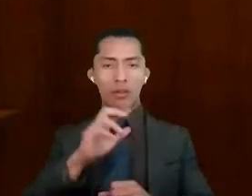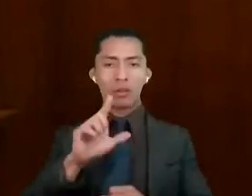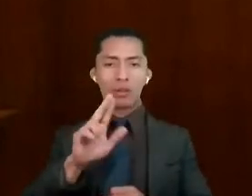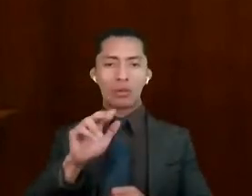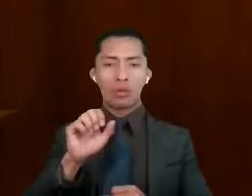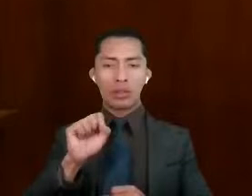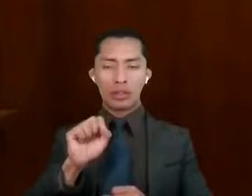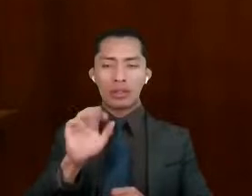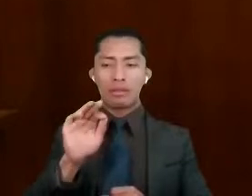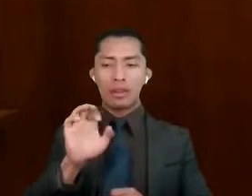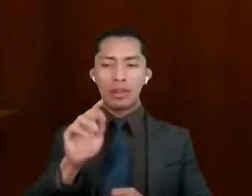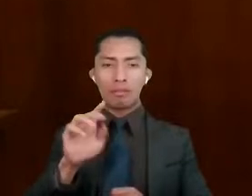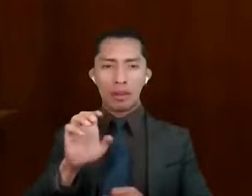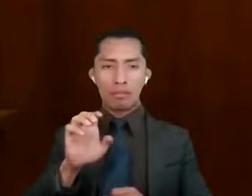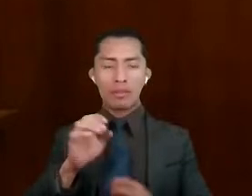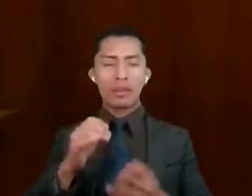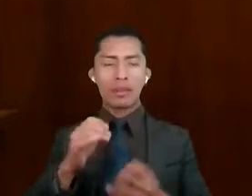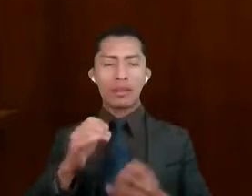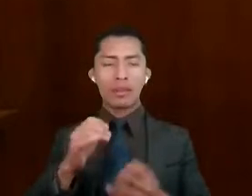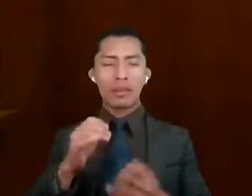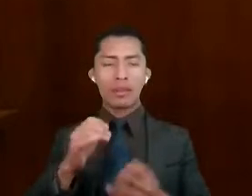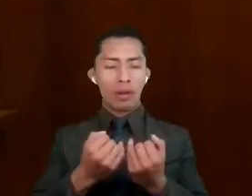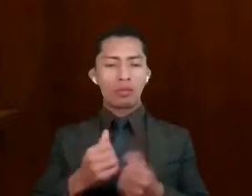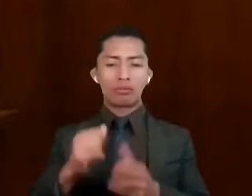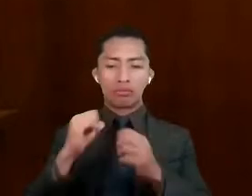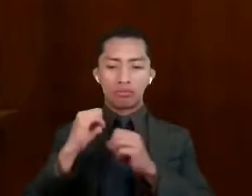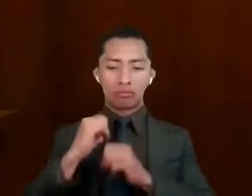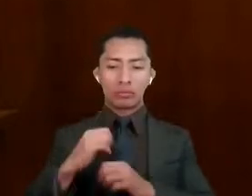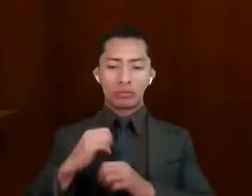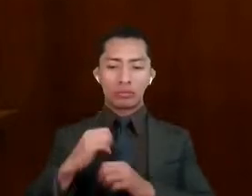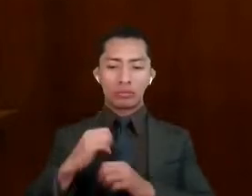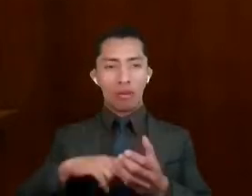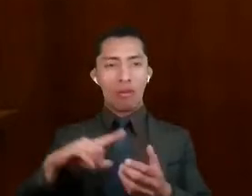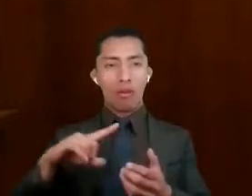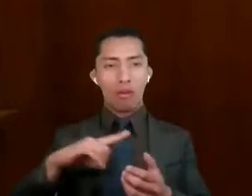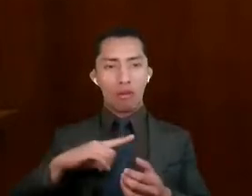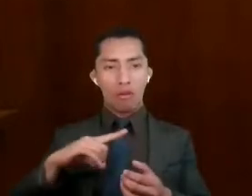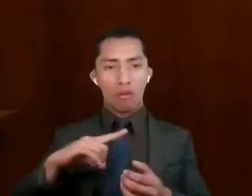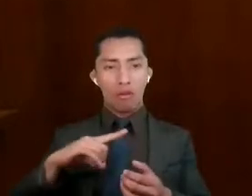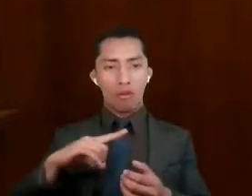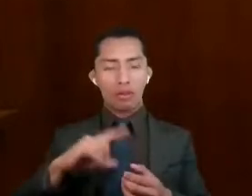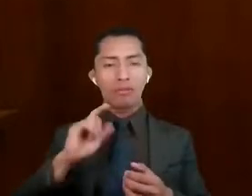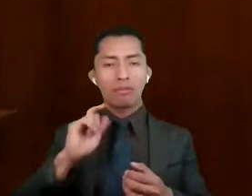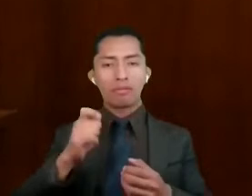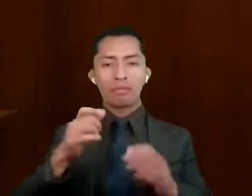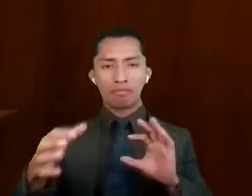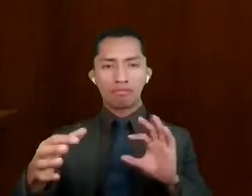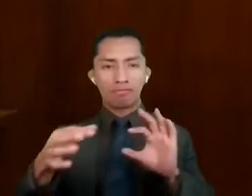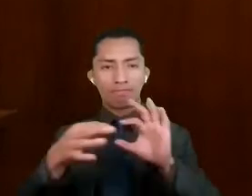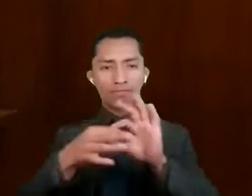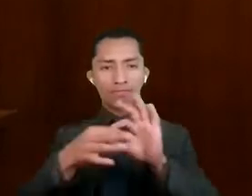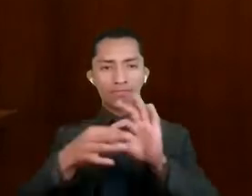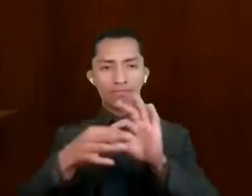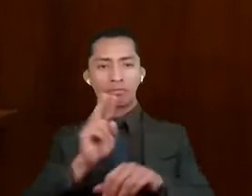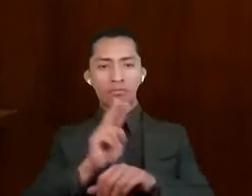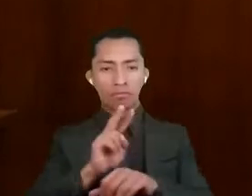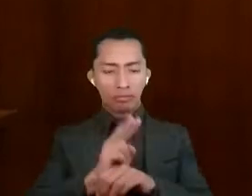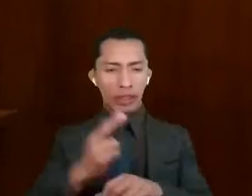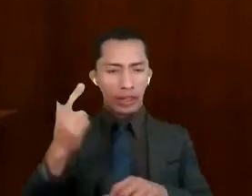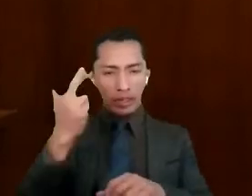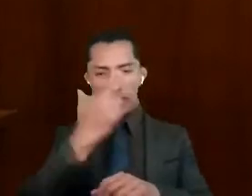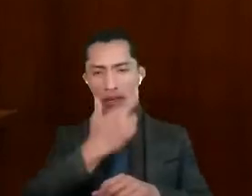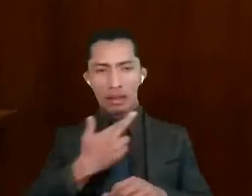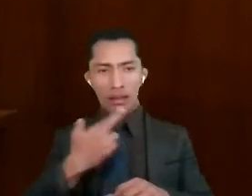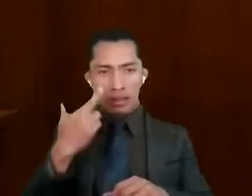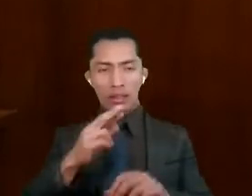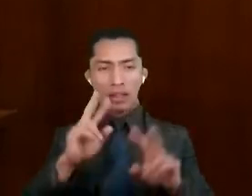la política interior del Estado, que consiste en coordinar y supervisar el despacho de los asuntos encomendados a